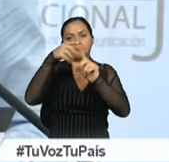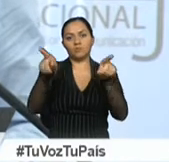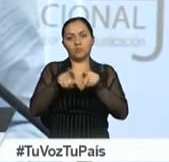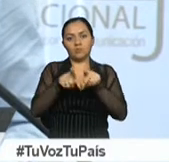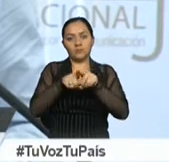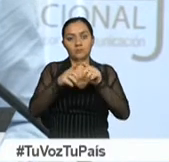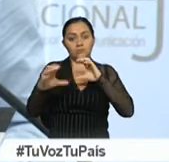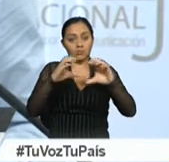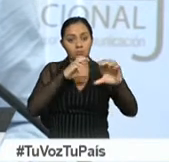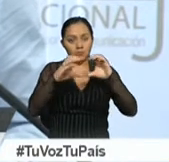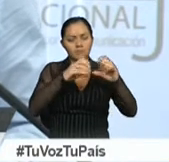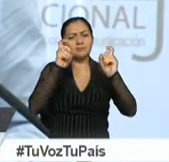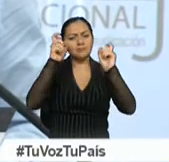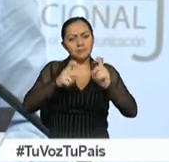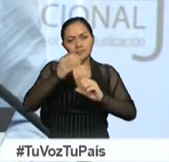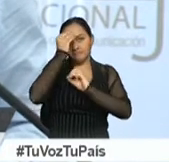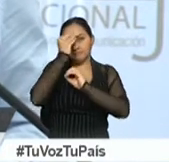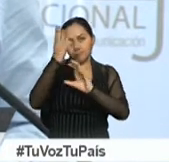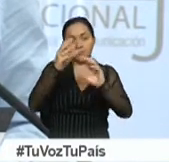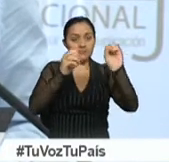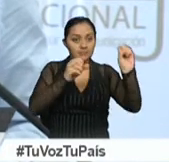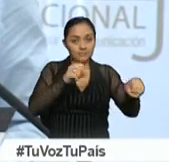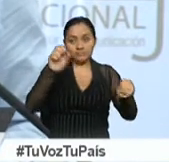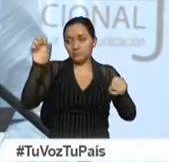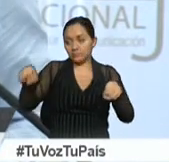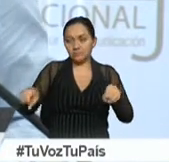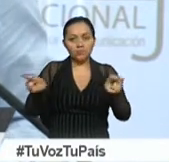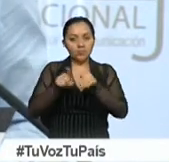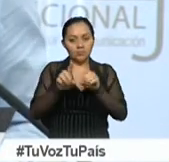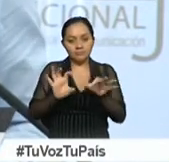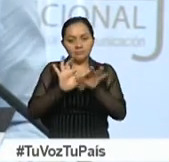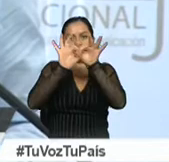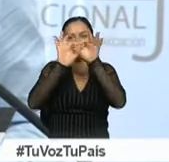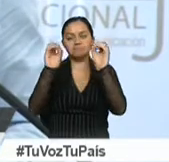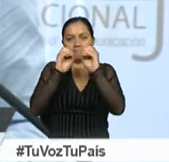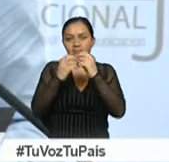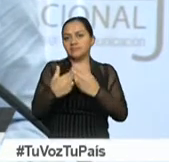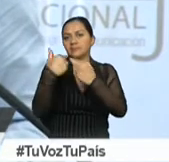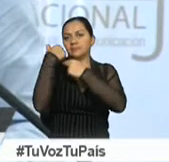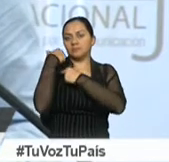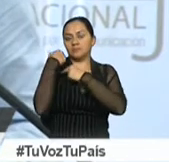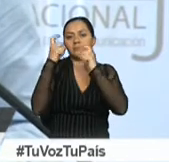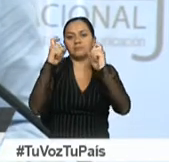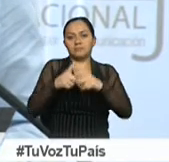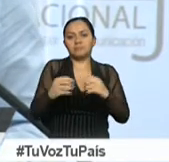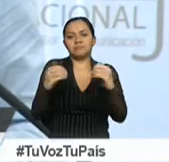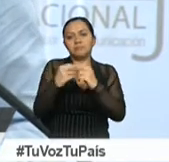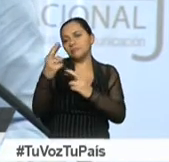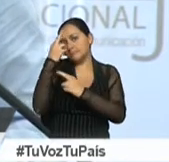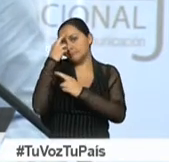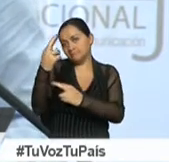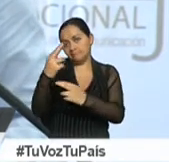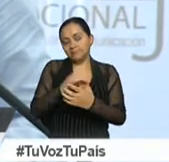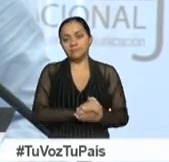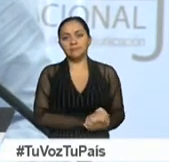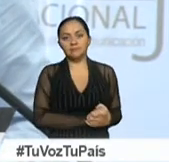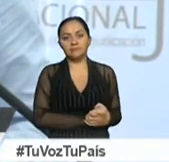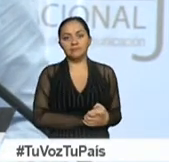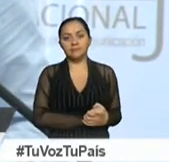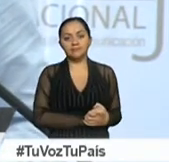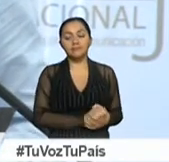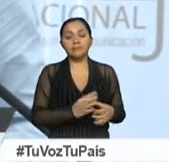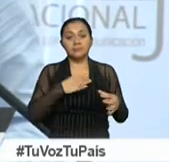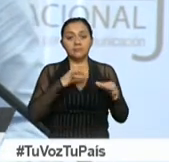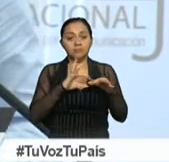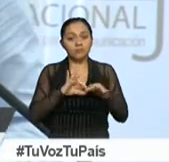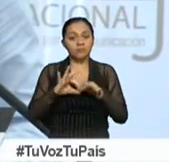medios transmitan información de una u otra forma más responsable y respetuosa, para